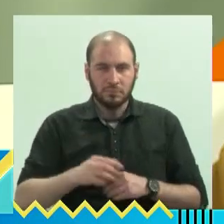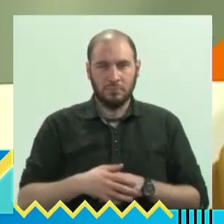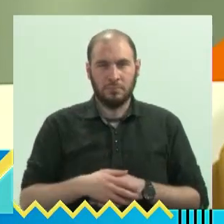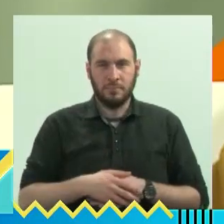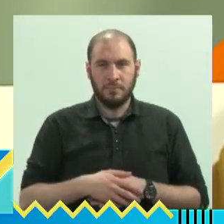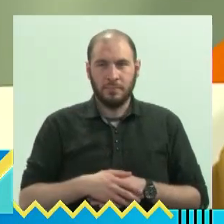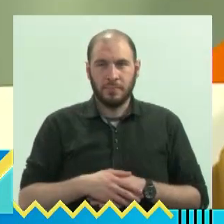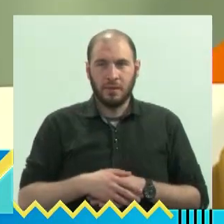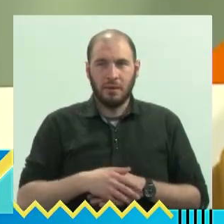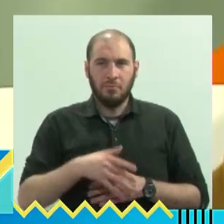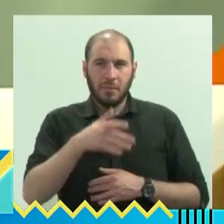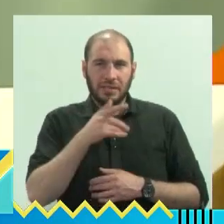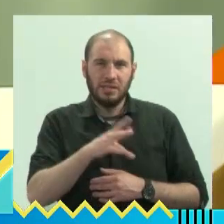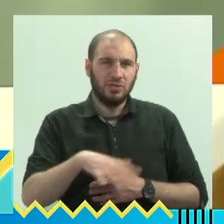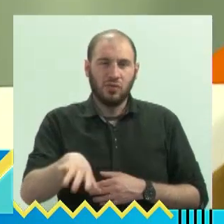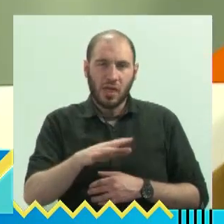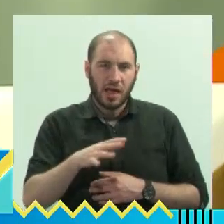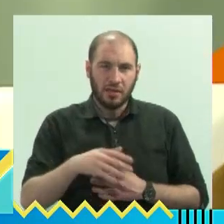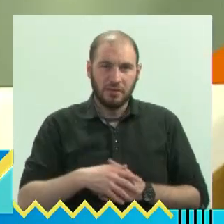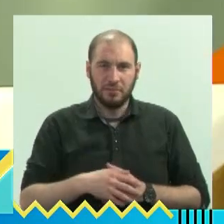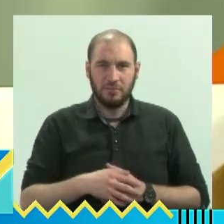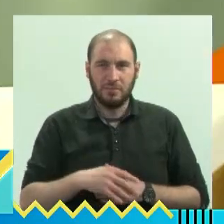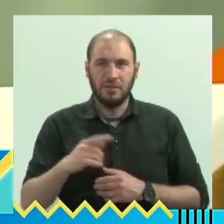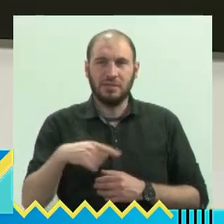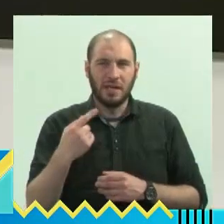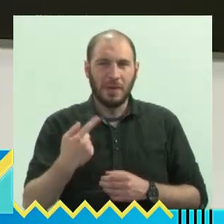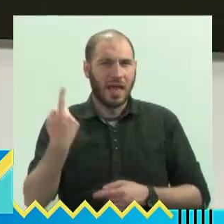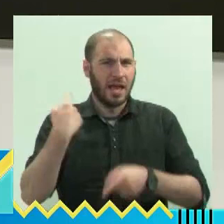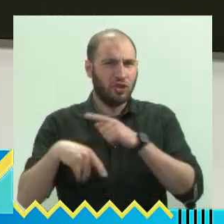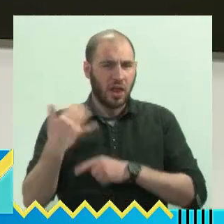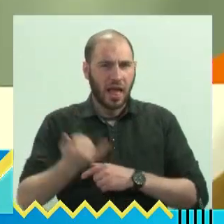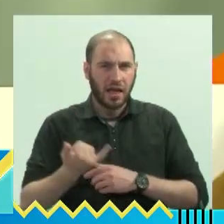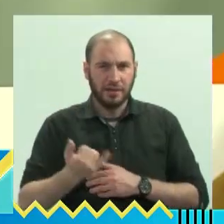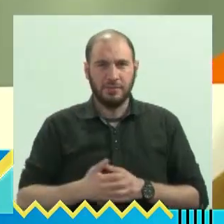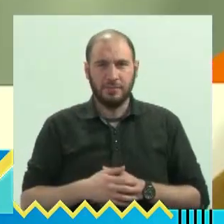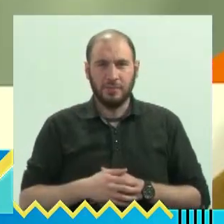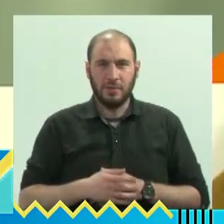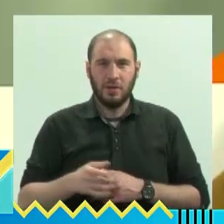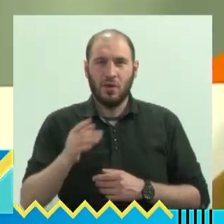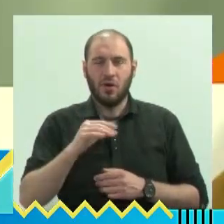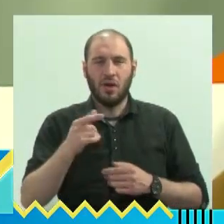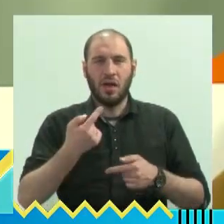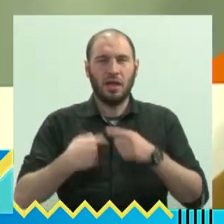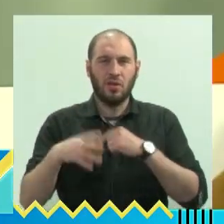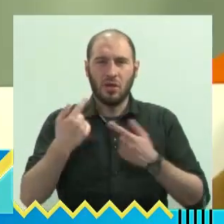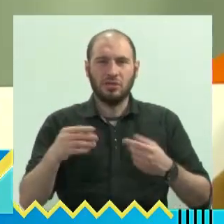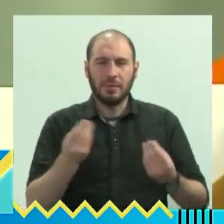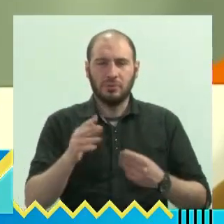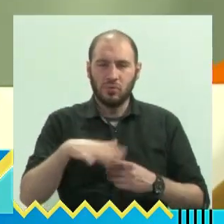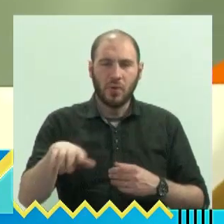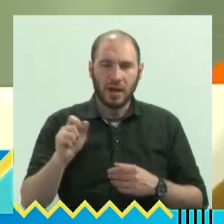Entonces, no creo que existan ciudades o lugares donde no hayan mitos o no hayan historias o leyendas de cosas que han pasado en ese